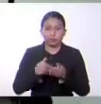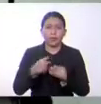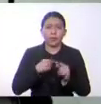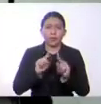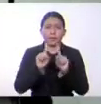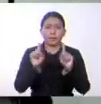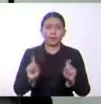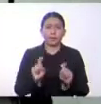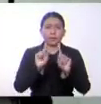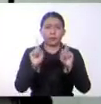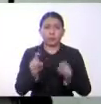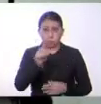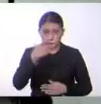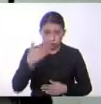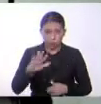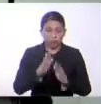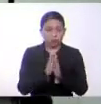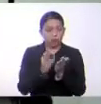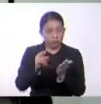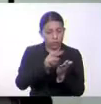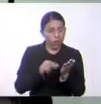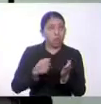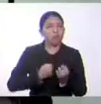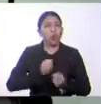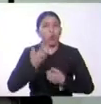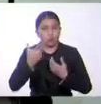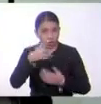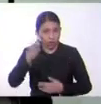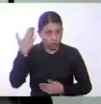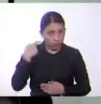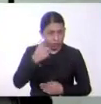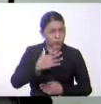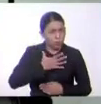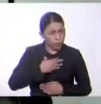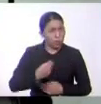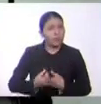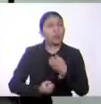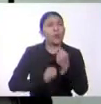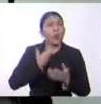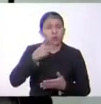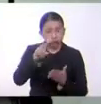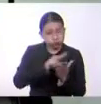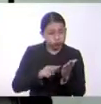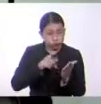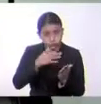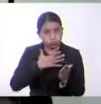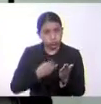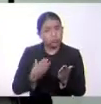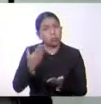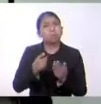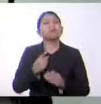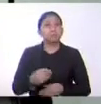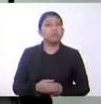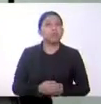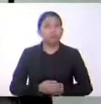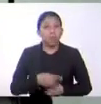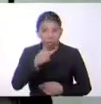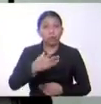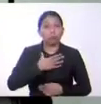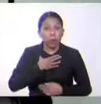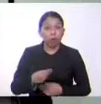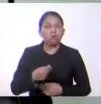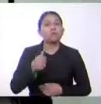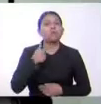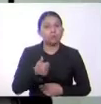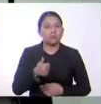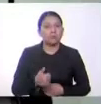preguntas. ¿Has leído alguna vez un poema? ¿Te gusta la poesía? Seguramente dirás que sí, y si te gusta, también